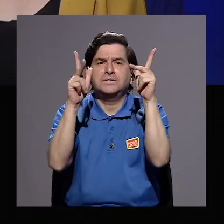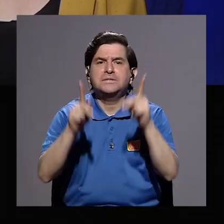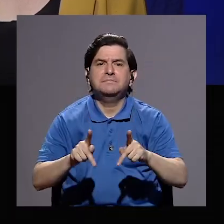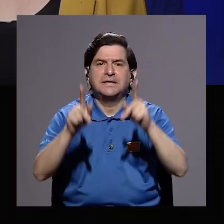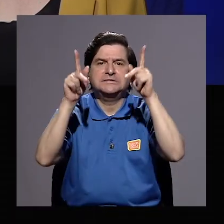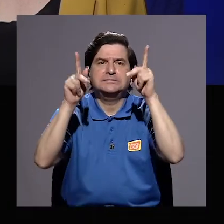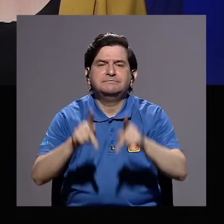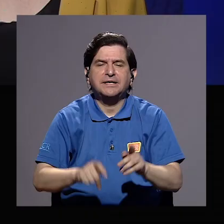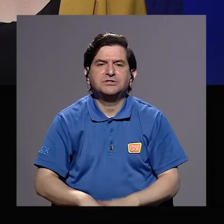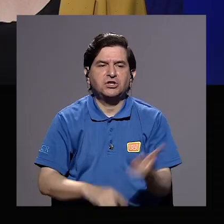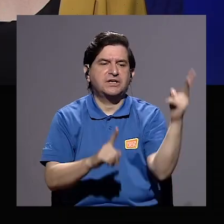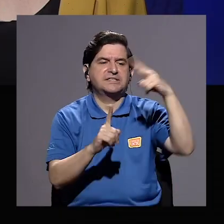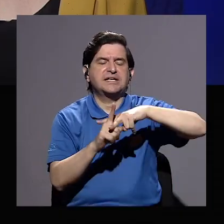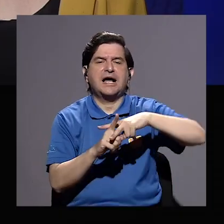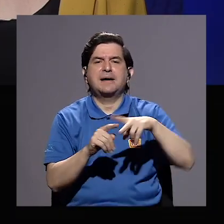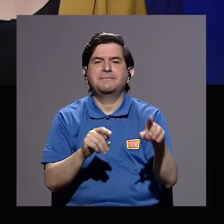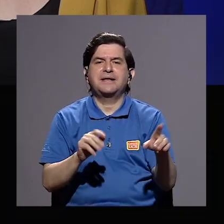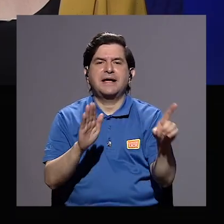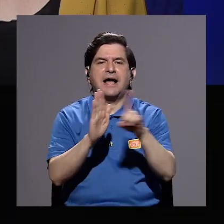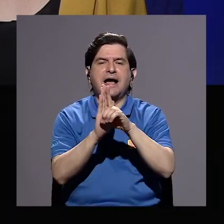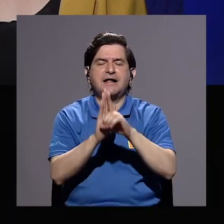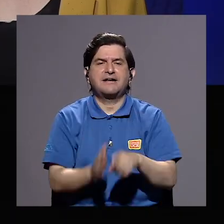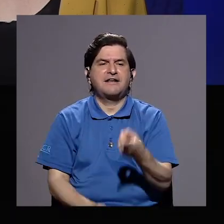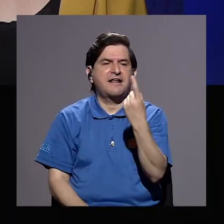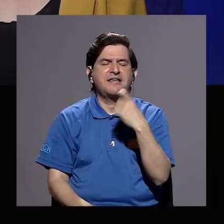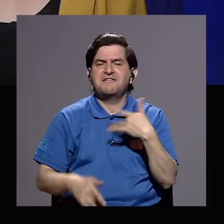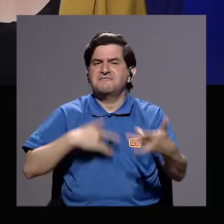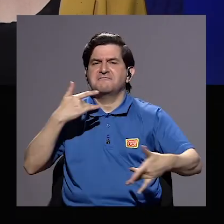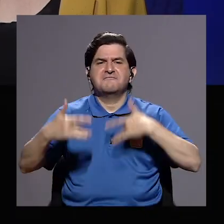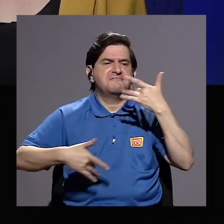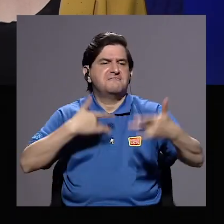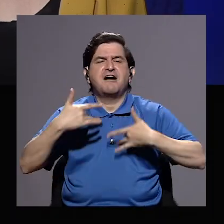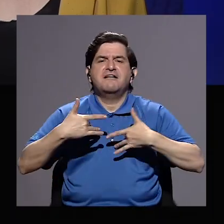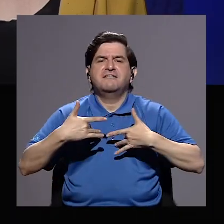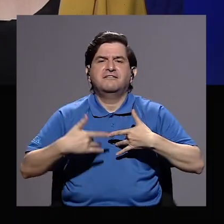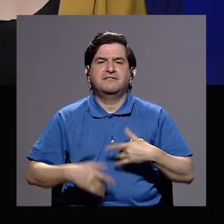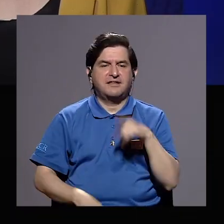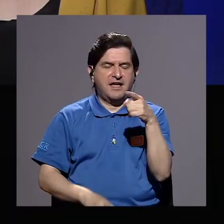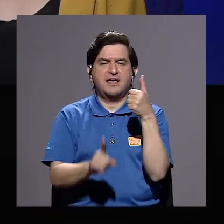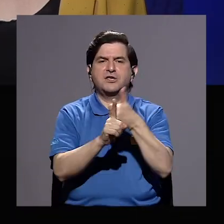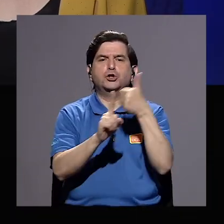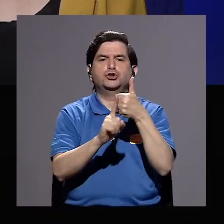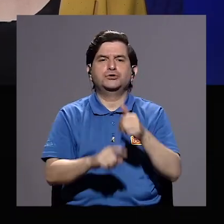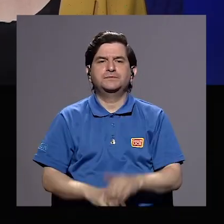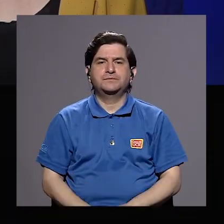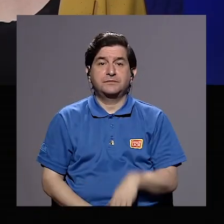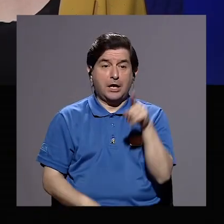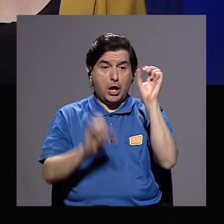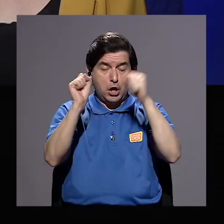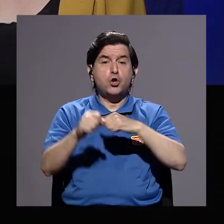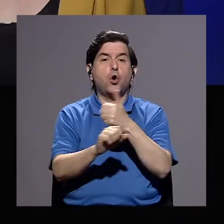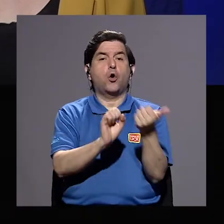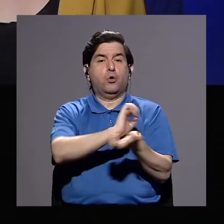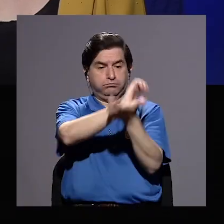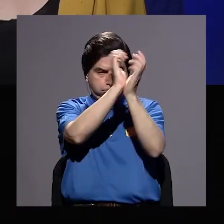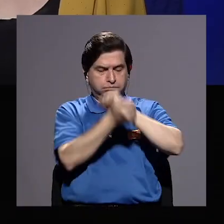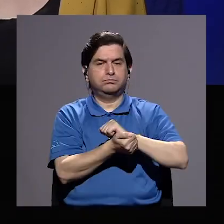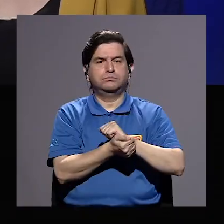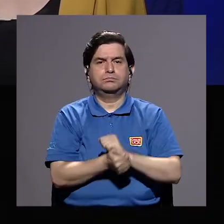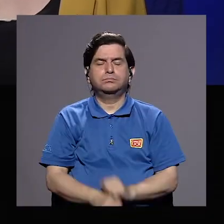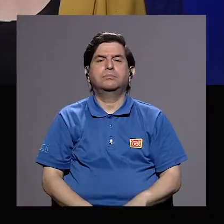las personas que aplican el derecho y a la falta de sensibilidad de ellos. Y eso se puede